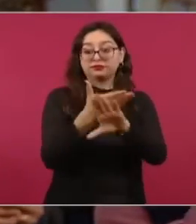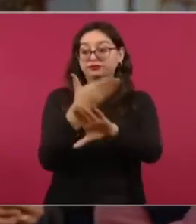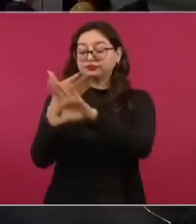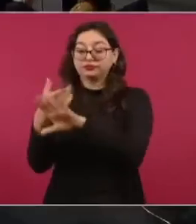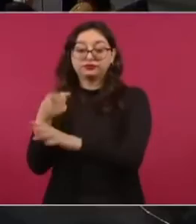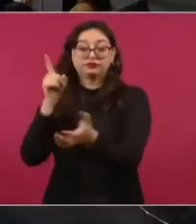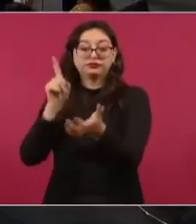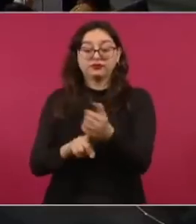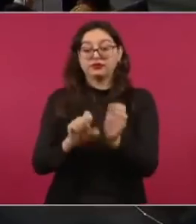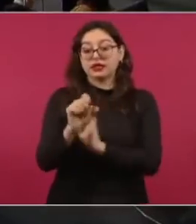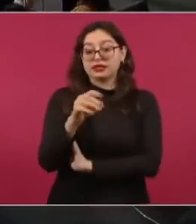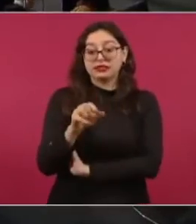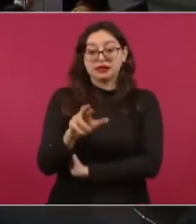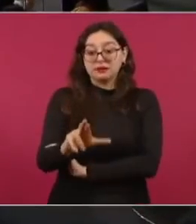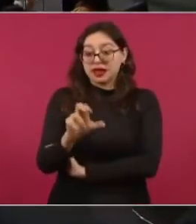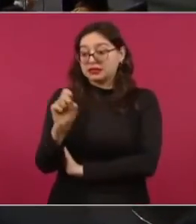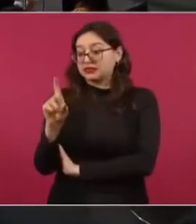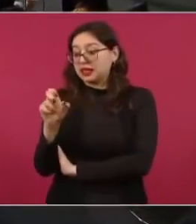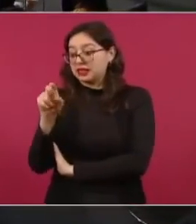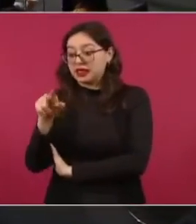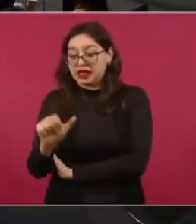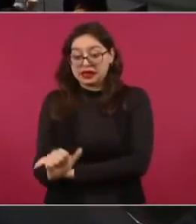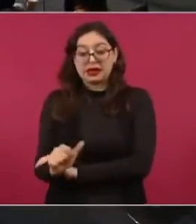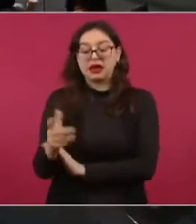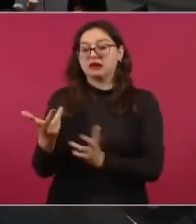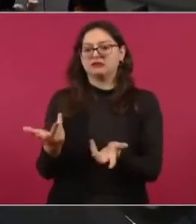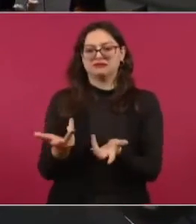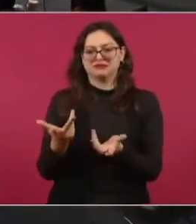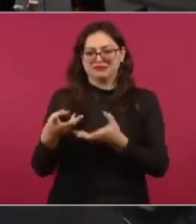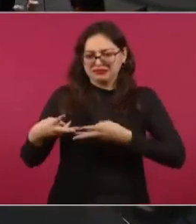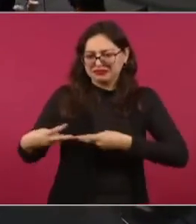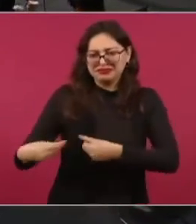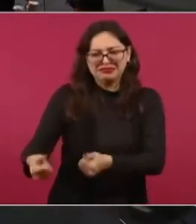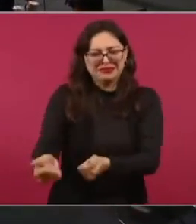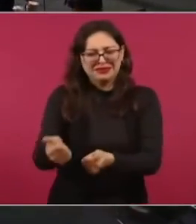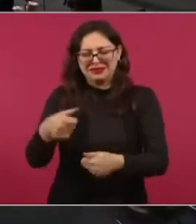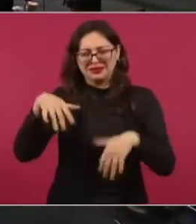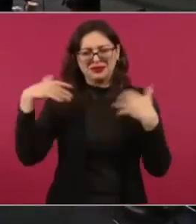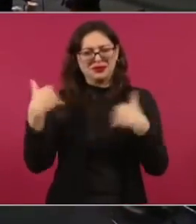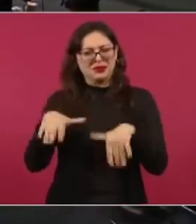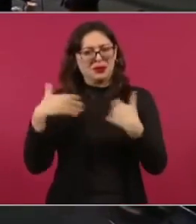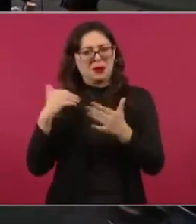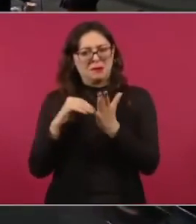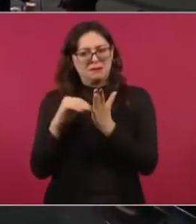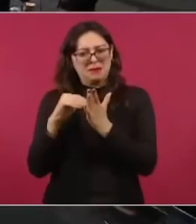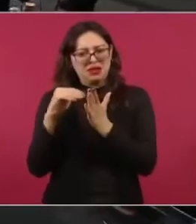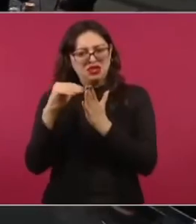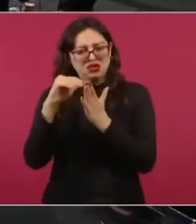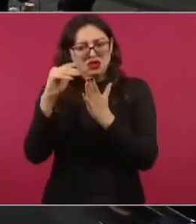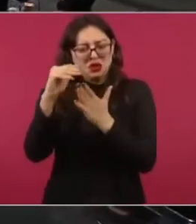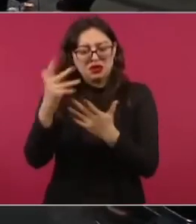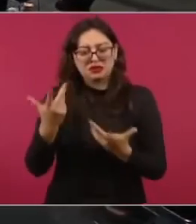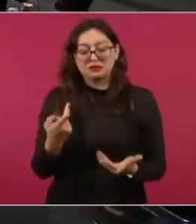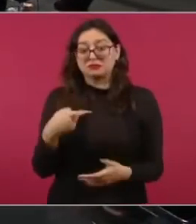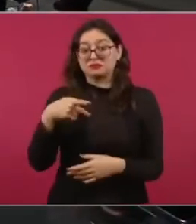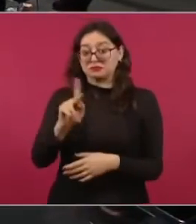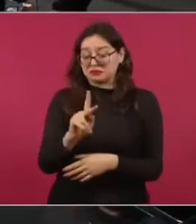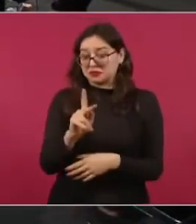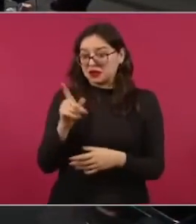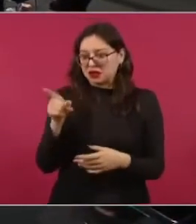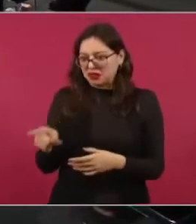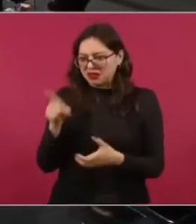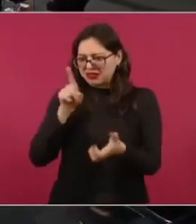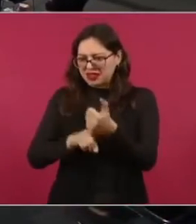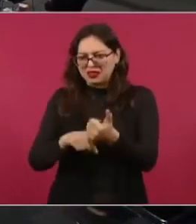y Defensa. Entre ellos hay documentos, nosotros estamos publicando los documentos que hablan de la compra